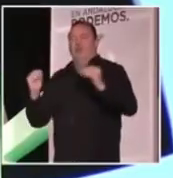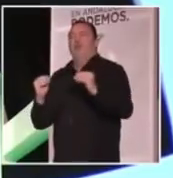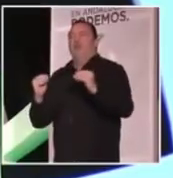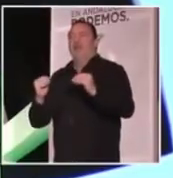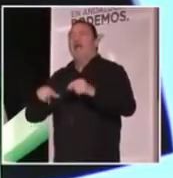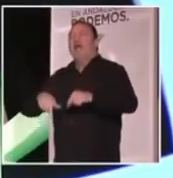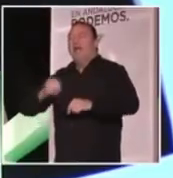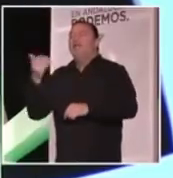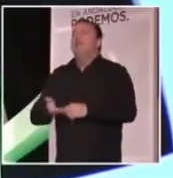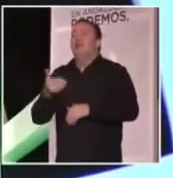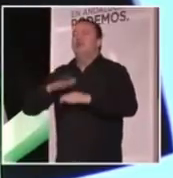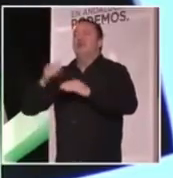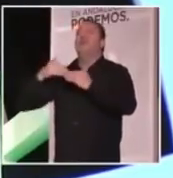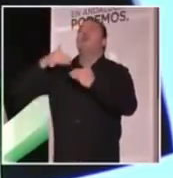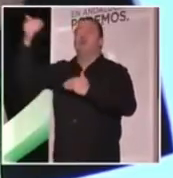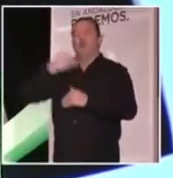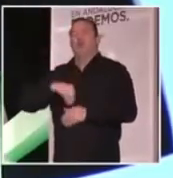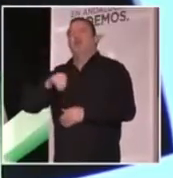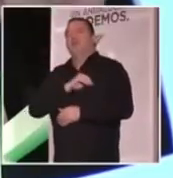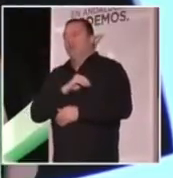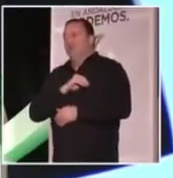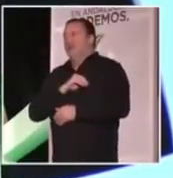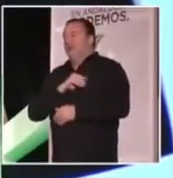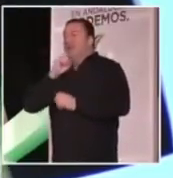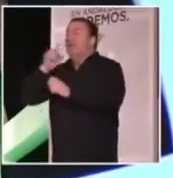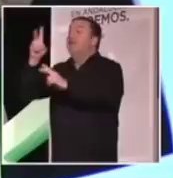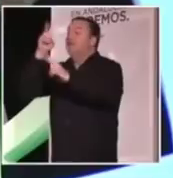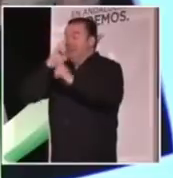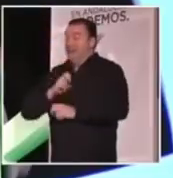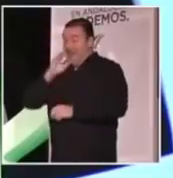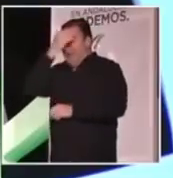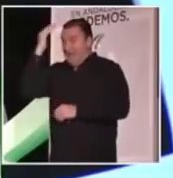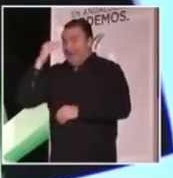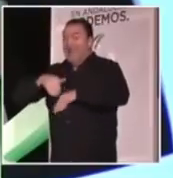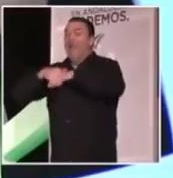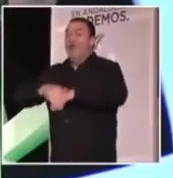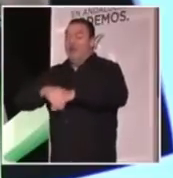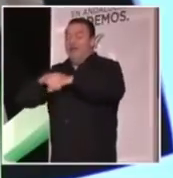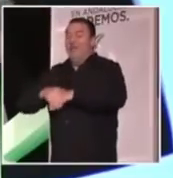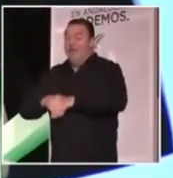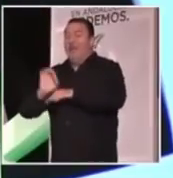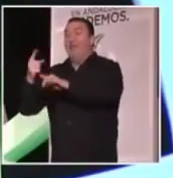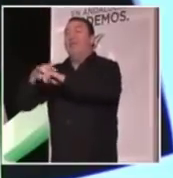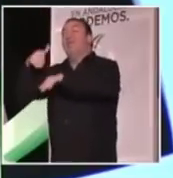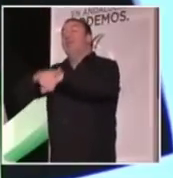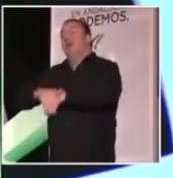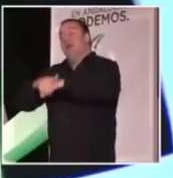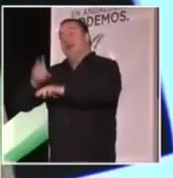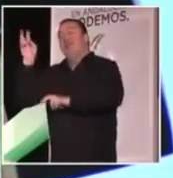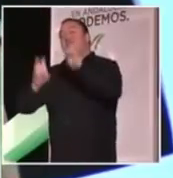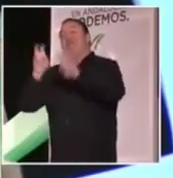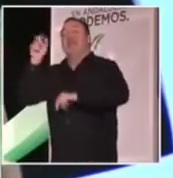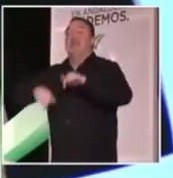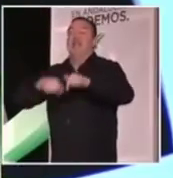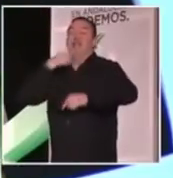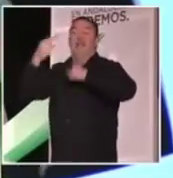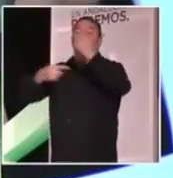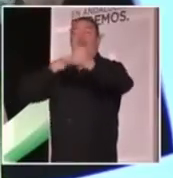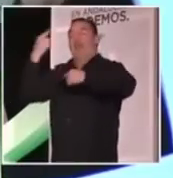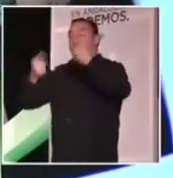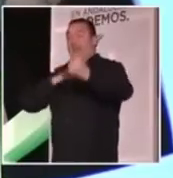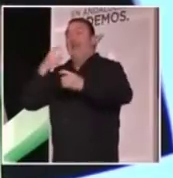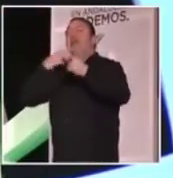se está fugando el destino de España. Que se lo recuerden a Casado, a Rivera y a Primo de Rivera, que vienen aquí a hablar de Cataluña. Hablen